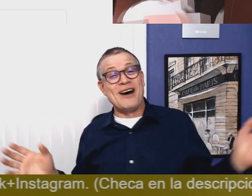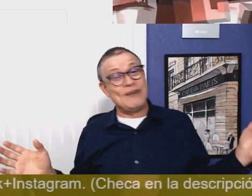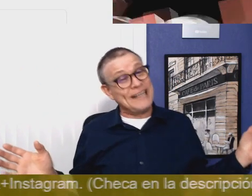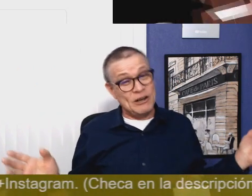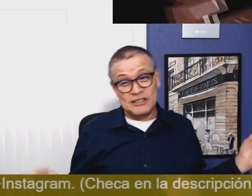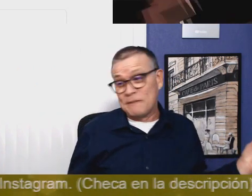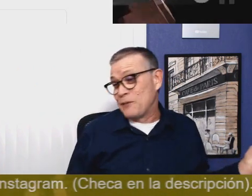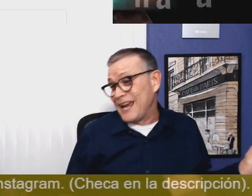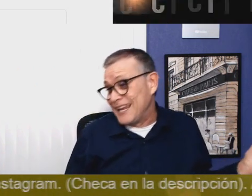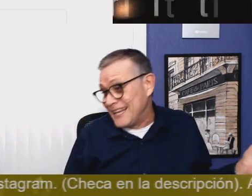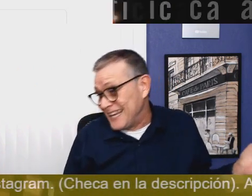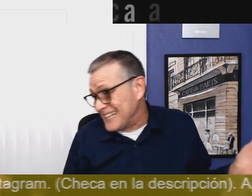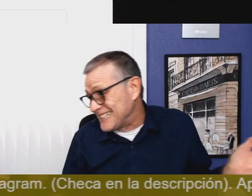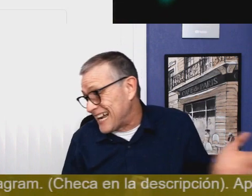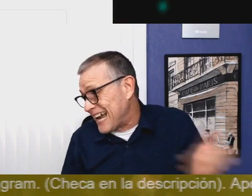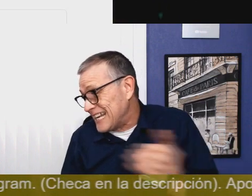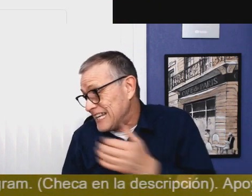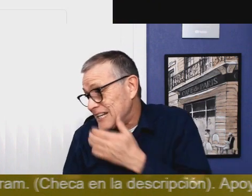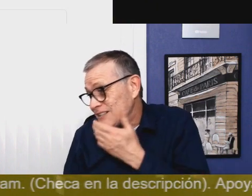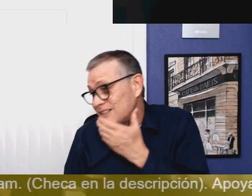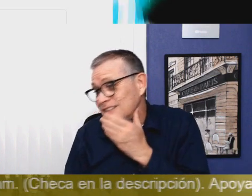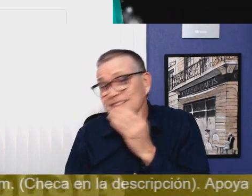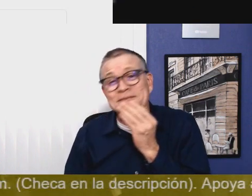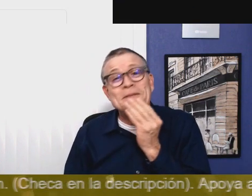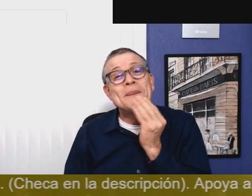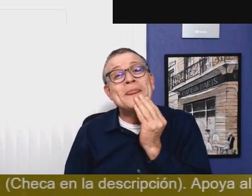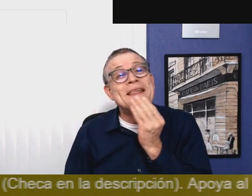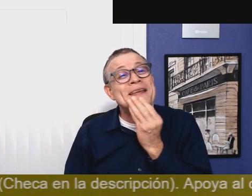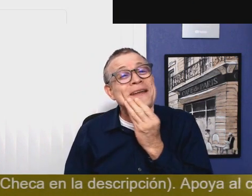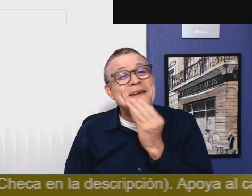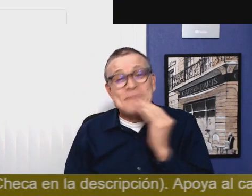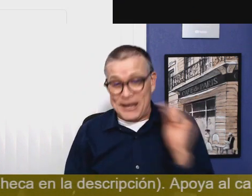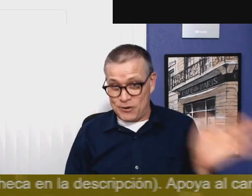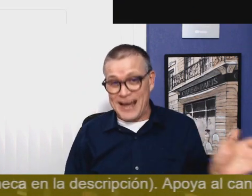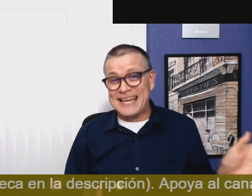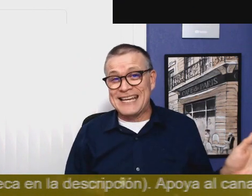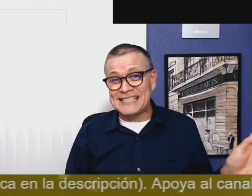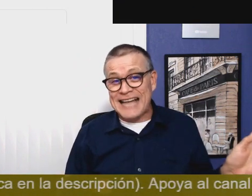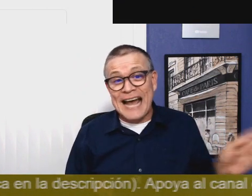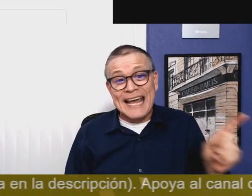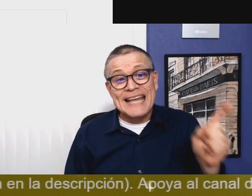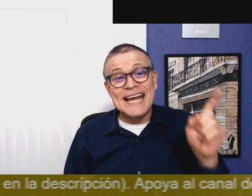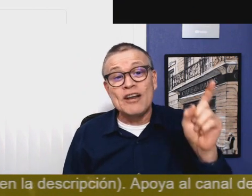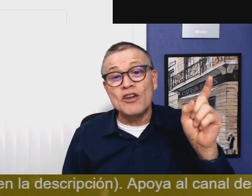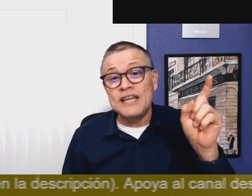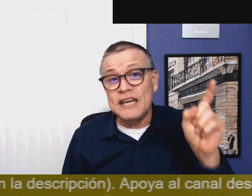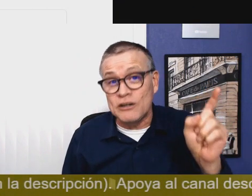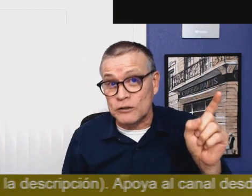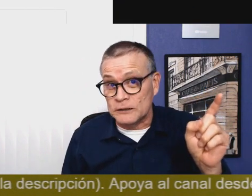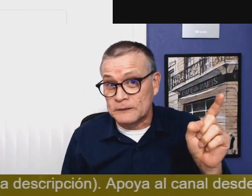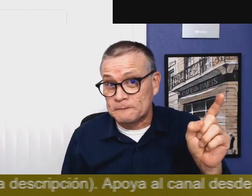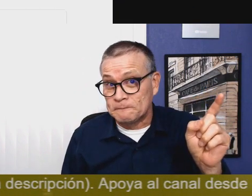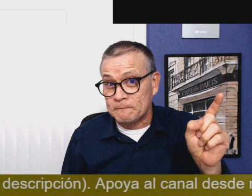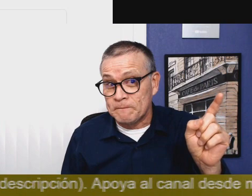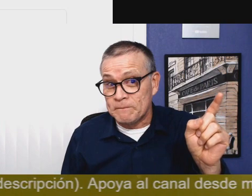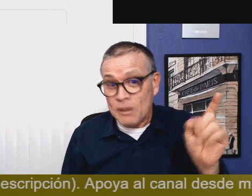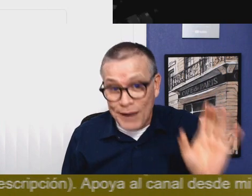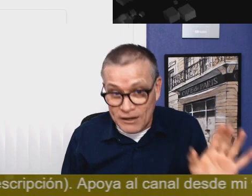pero ahorita no se puede, está canijo. Pero ahí está, ella lo dijo.